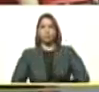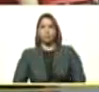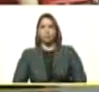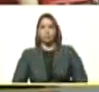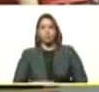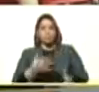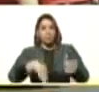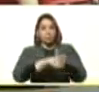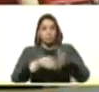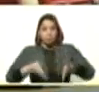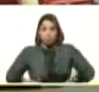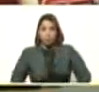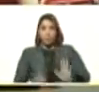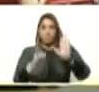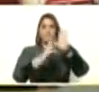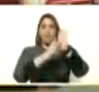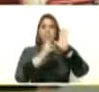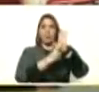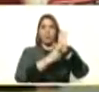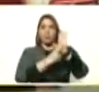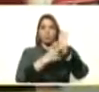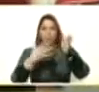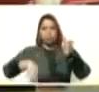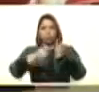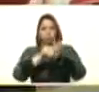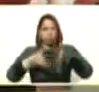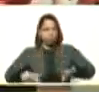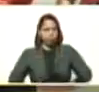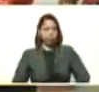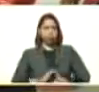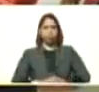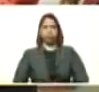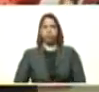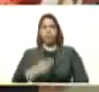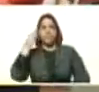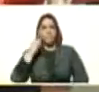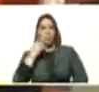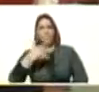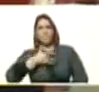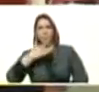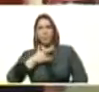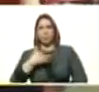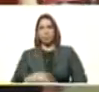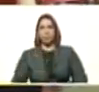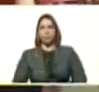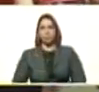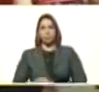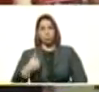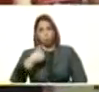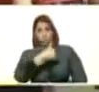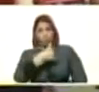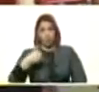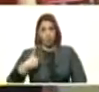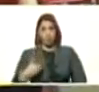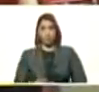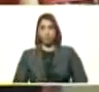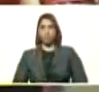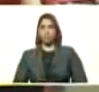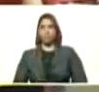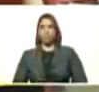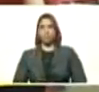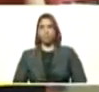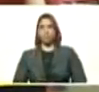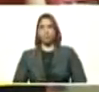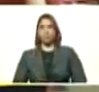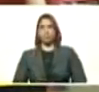¡Que renazca la verdad! ¡Que renazca el bolivarianismo! Yo quisiera que